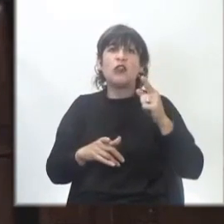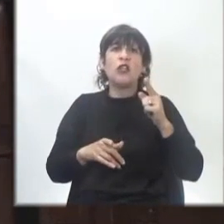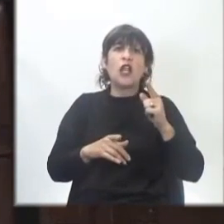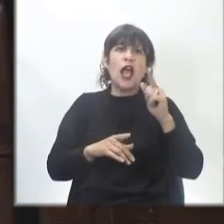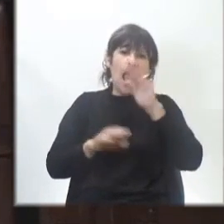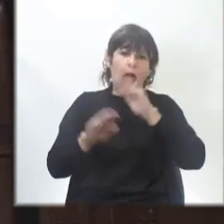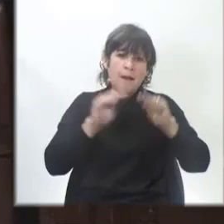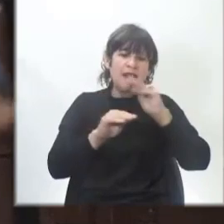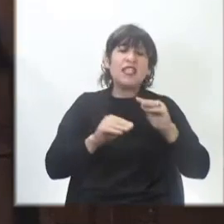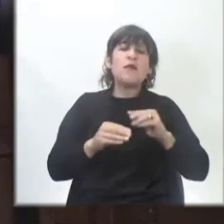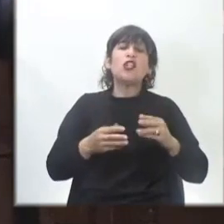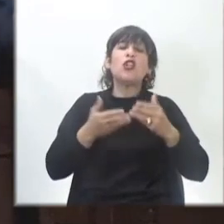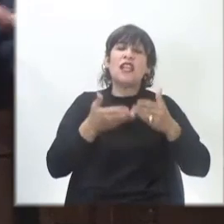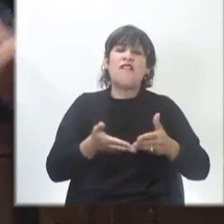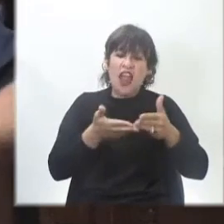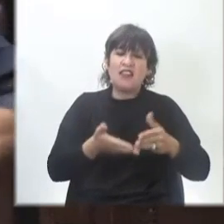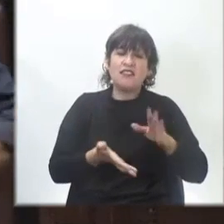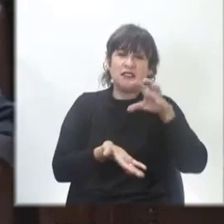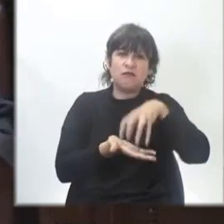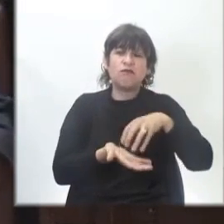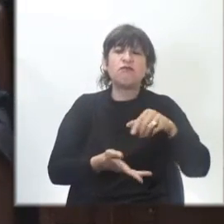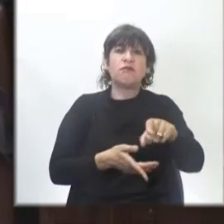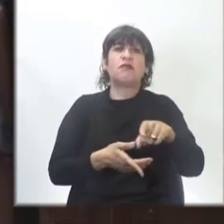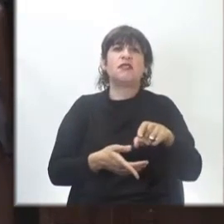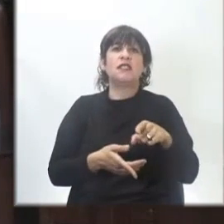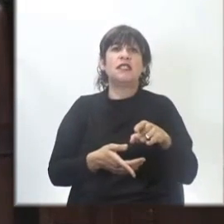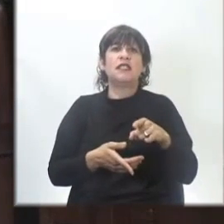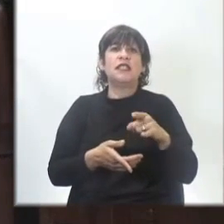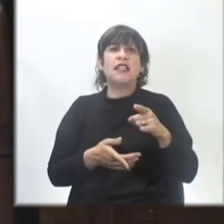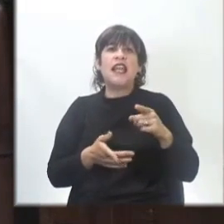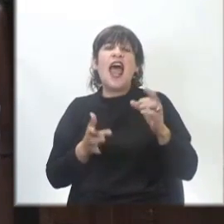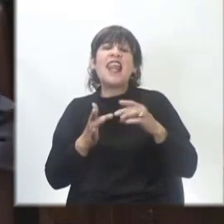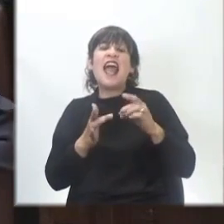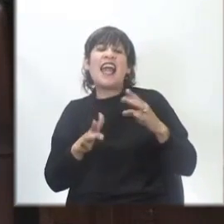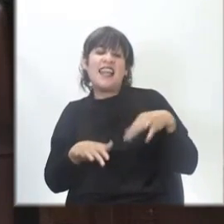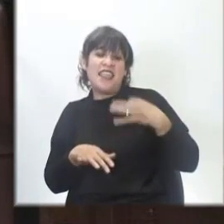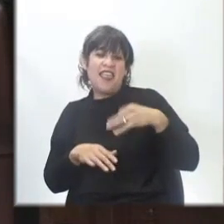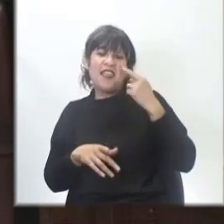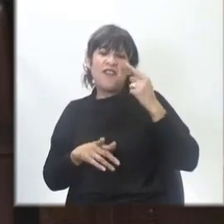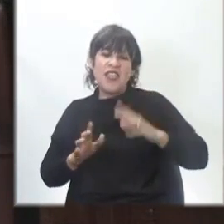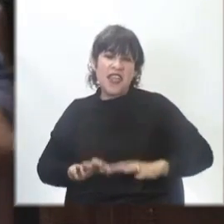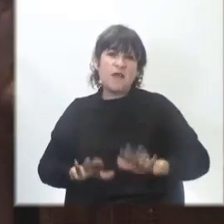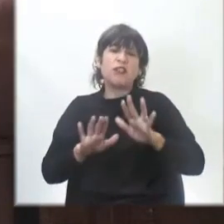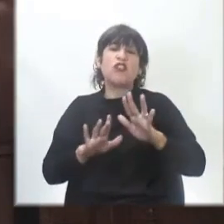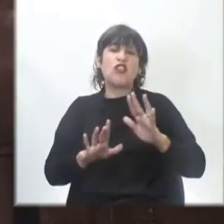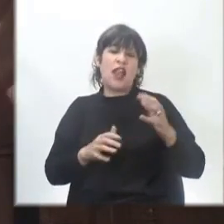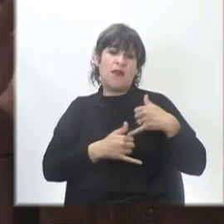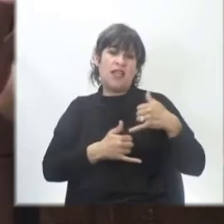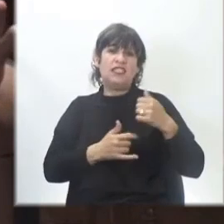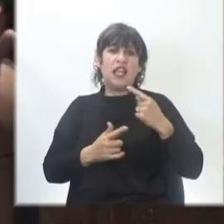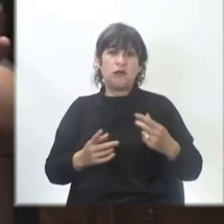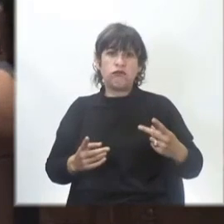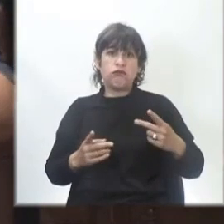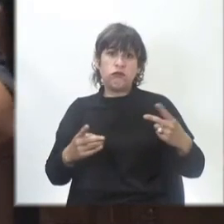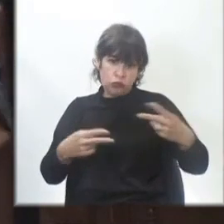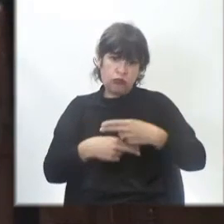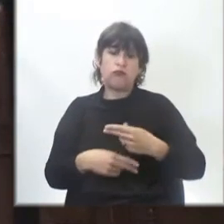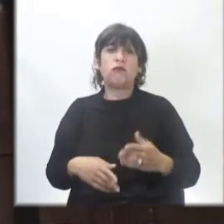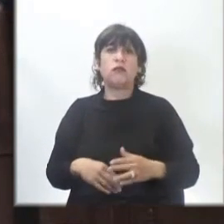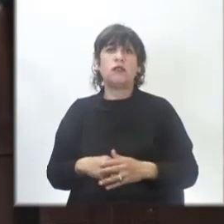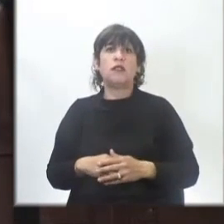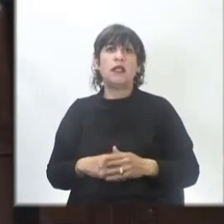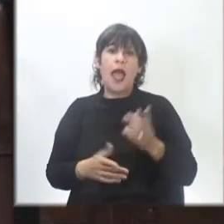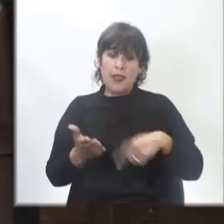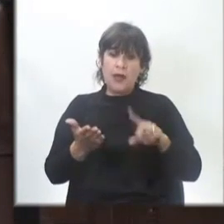las unidades navales, como la vida, la calidad de vida del personal militar en nuestro país, sufrió recortes.